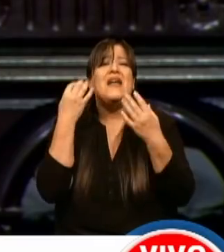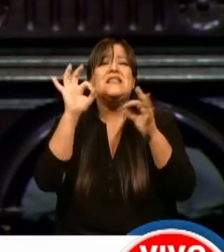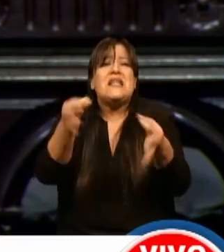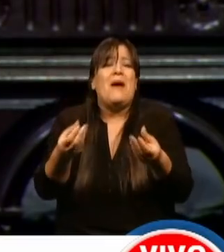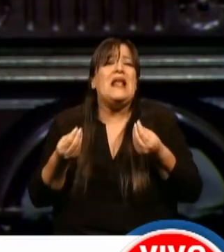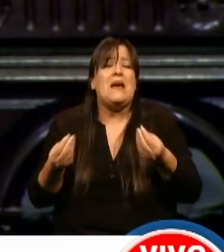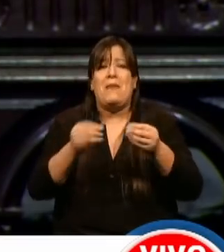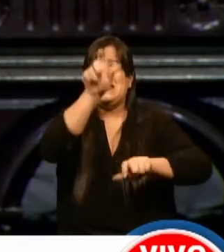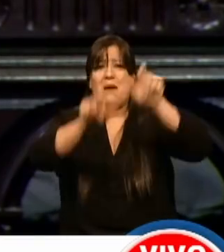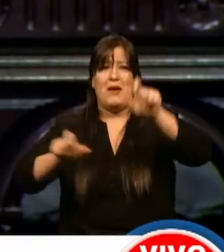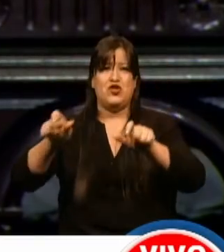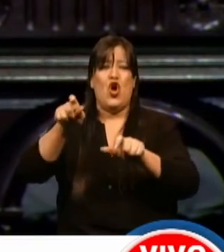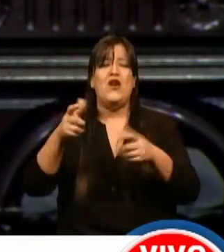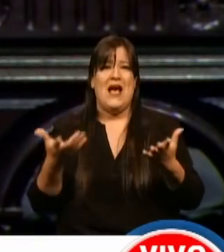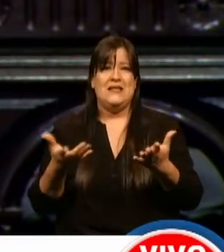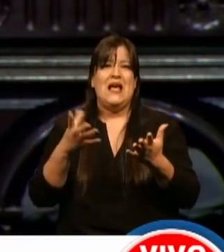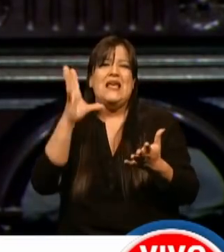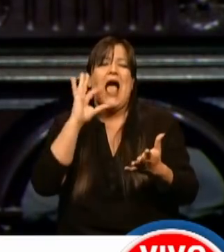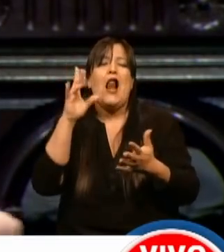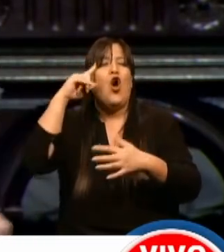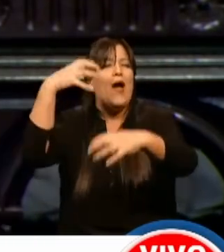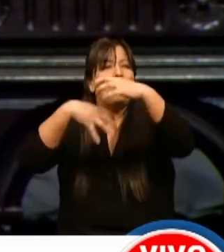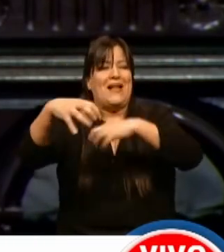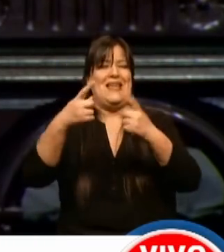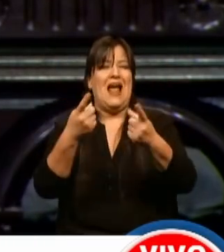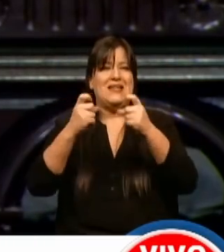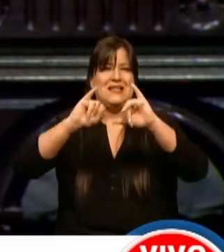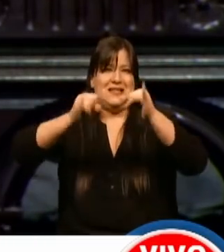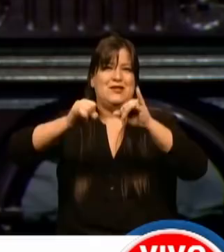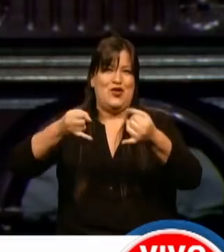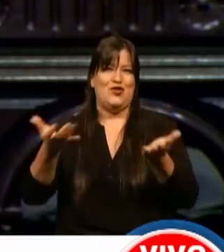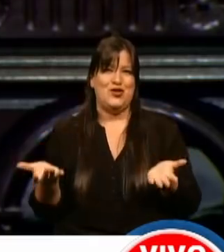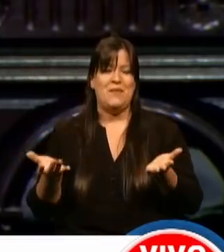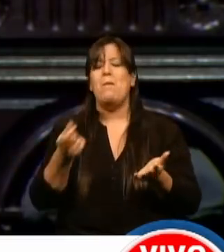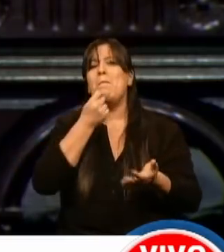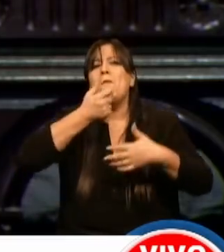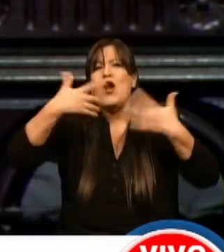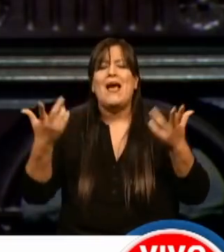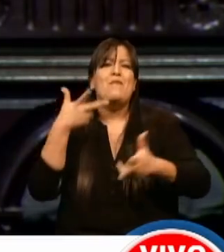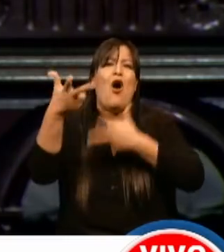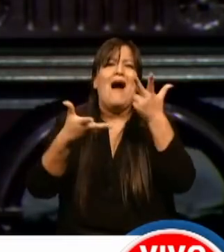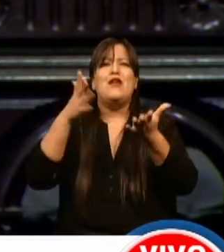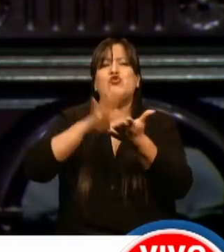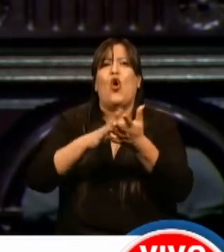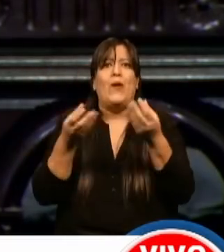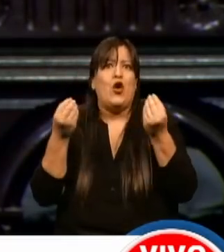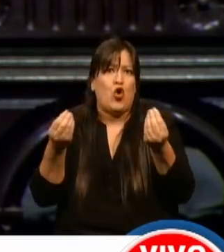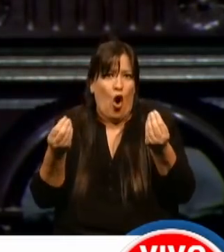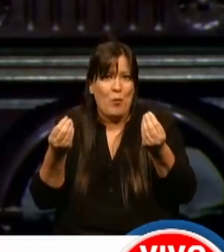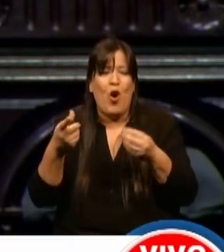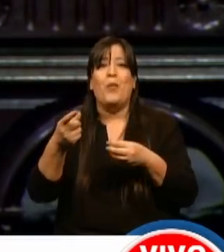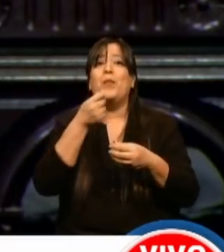tener por lo menos algo de empatía. Por ejemplo, para que vean lo que era el comportamiento, hasta dónde llegaba,